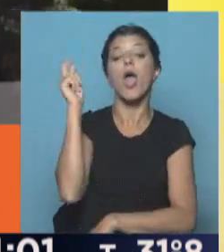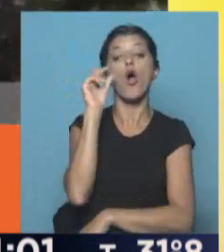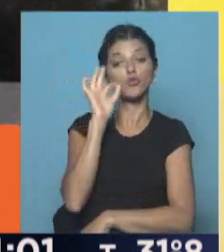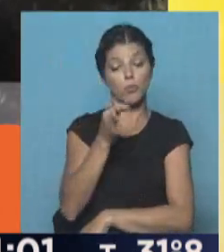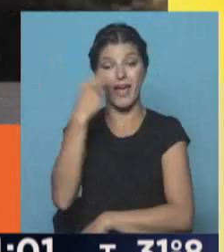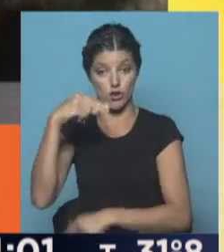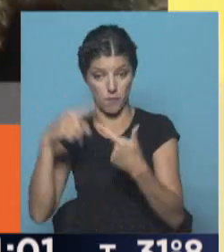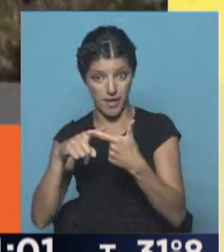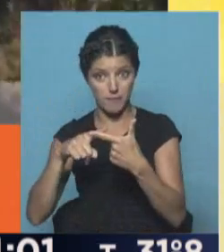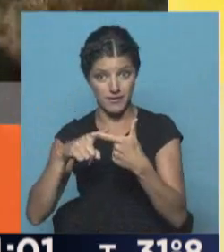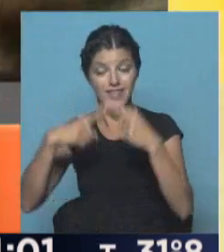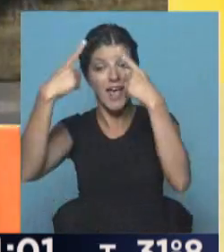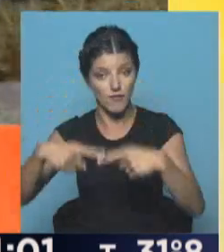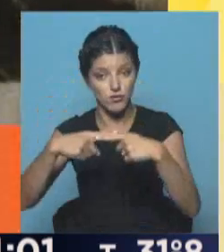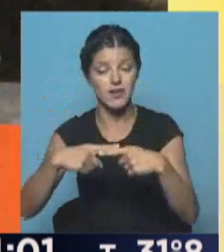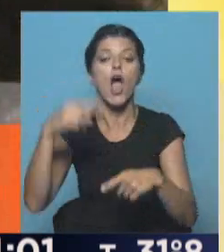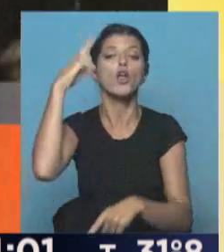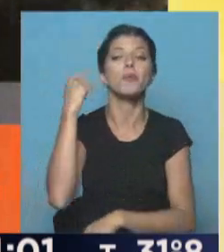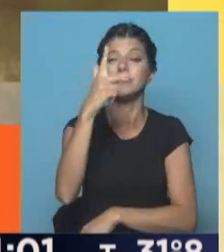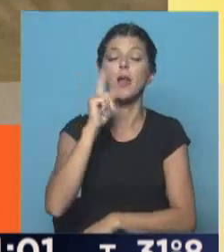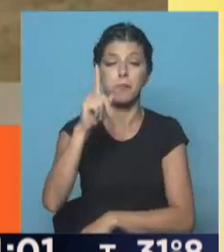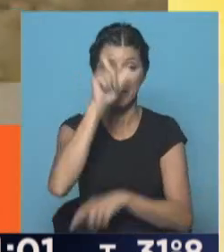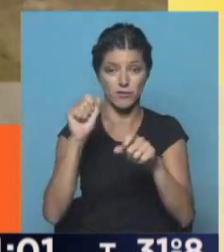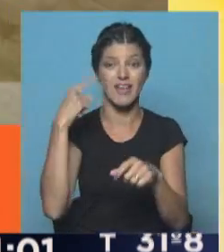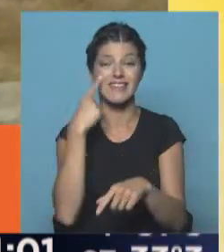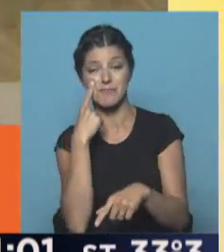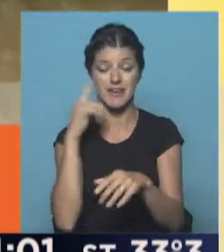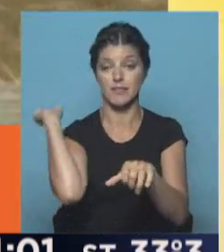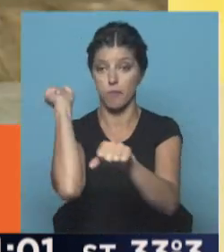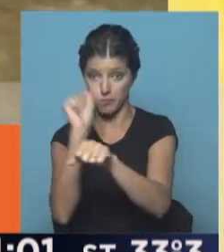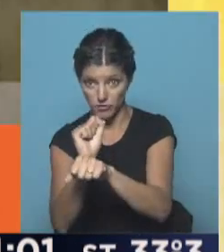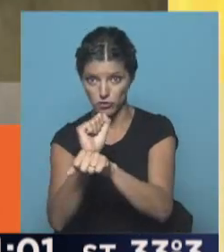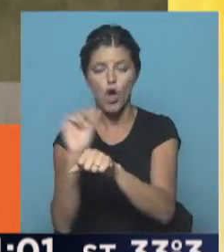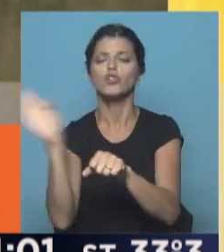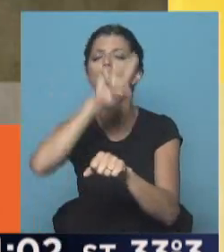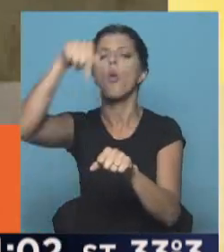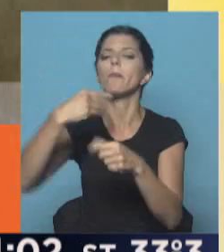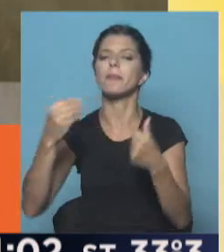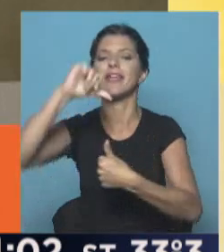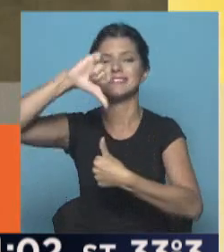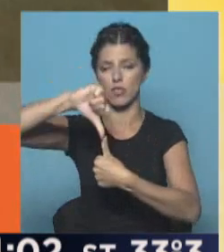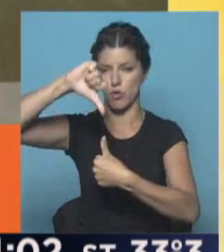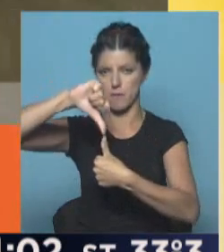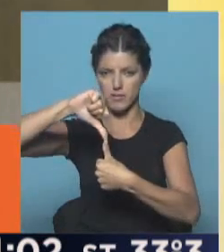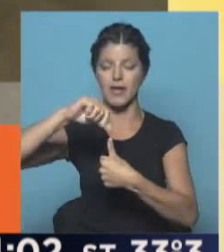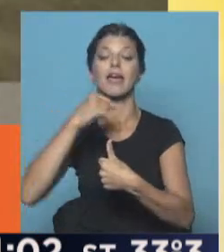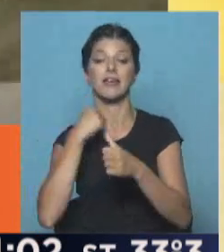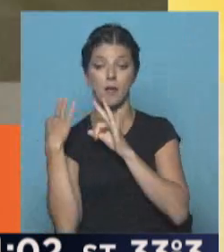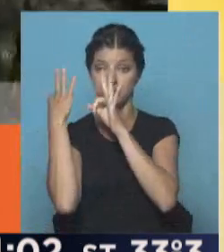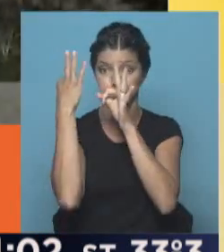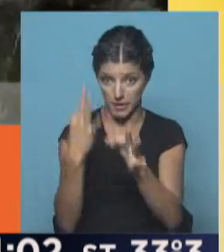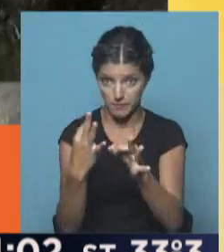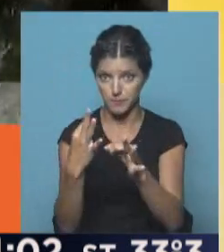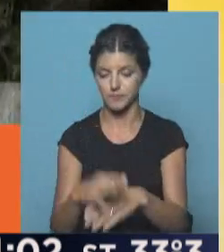patrulla fronteriza detuvo a más de 93.000 inmigrantes, en su mayoría provenientes de Centroamérica, que intentaban arribar al país desde